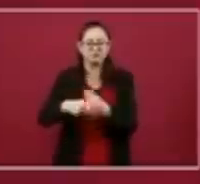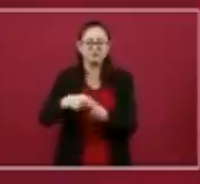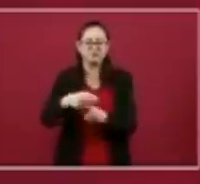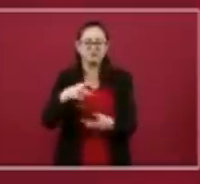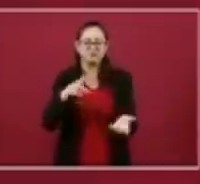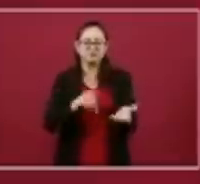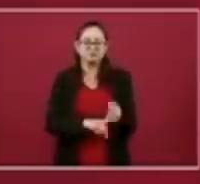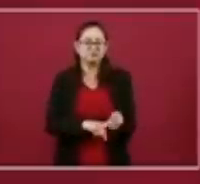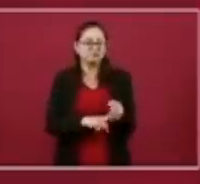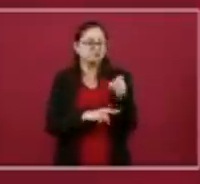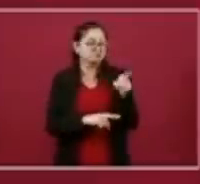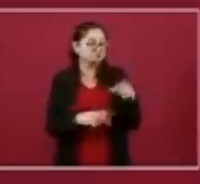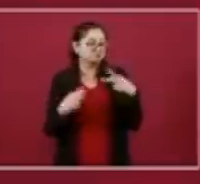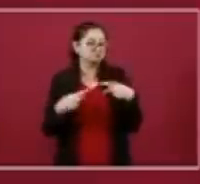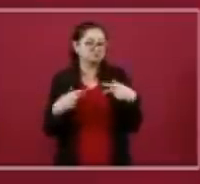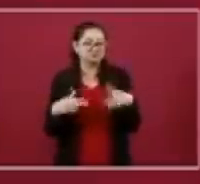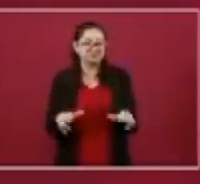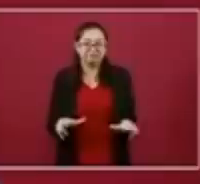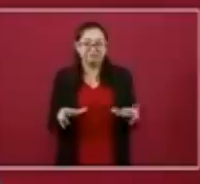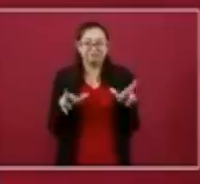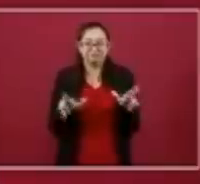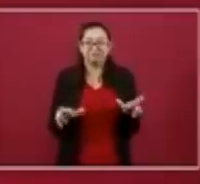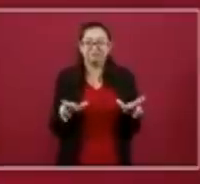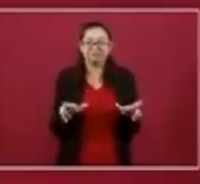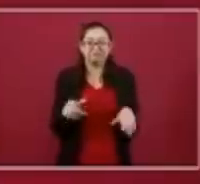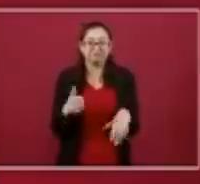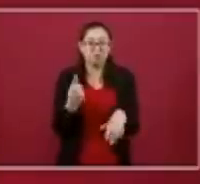un multimillonario en la lista